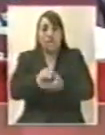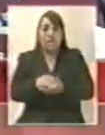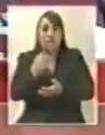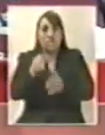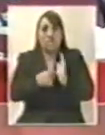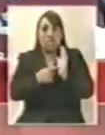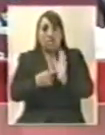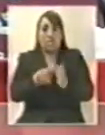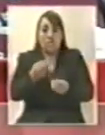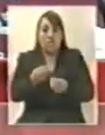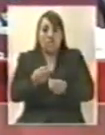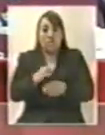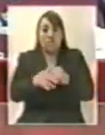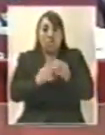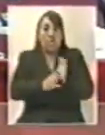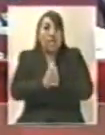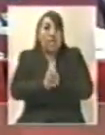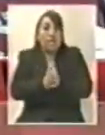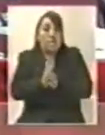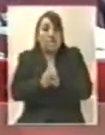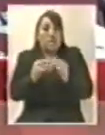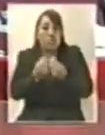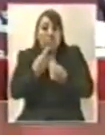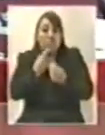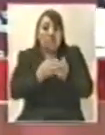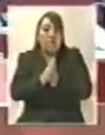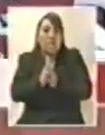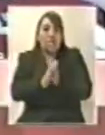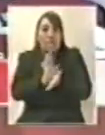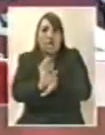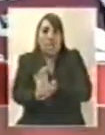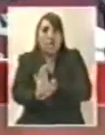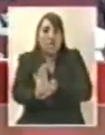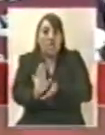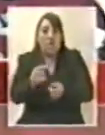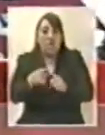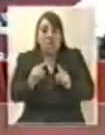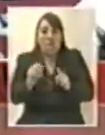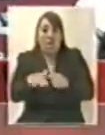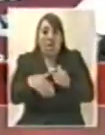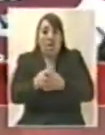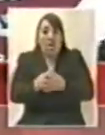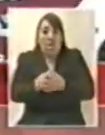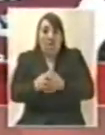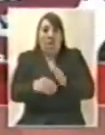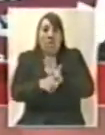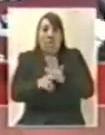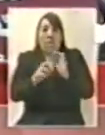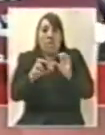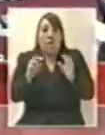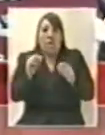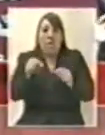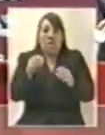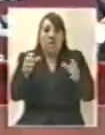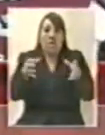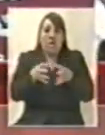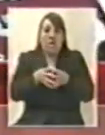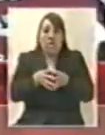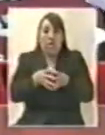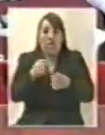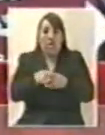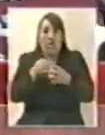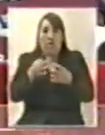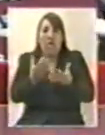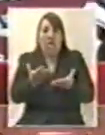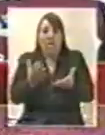respuesta adecuada, porque siempre aparece como que los intereses del partido son intereses ajenos y contrarios a